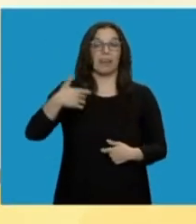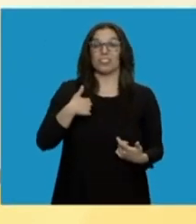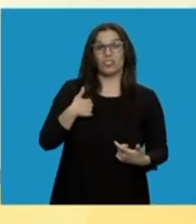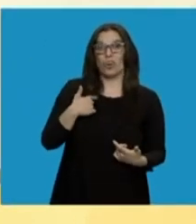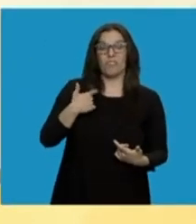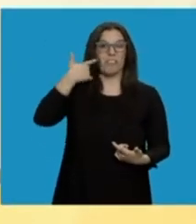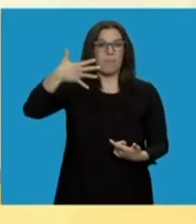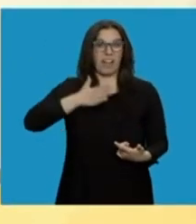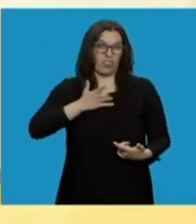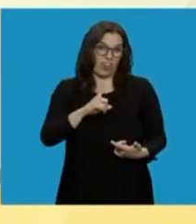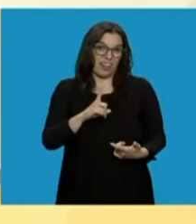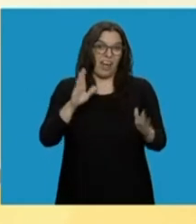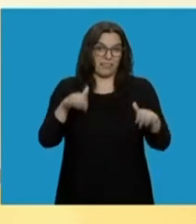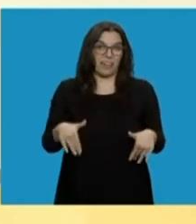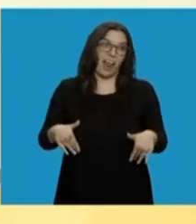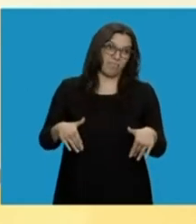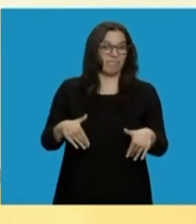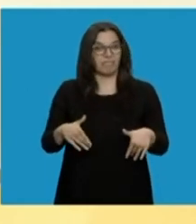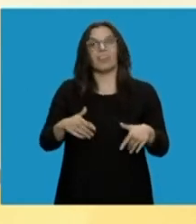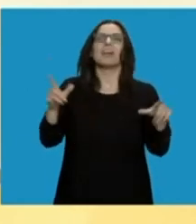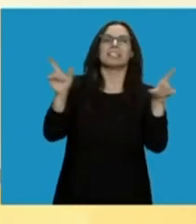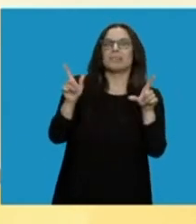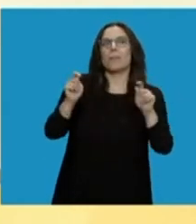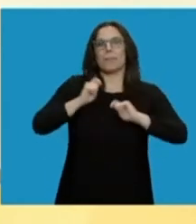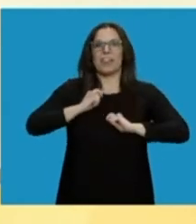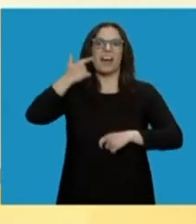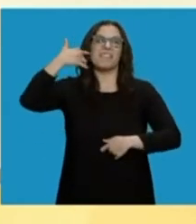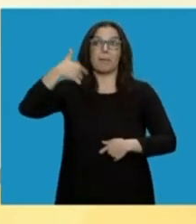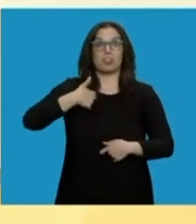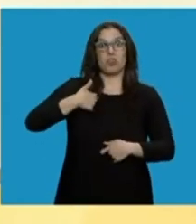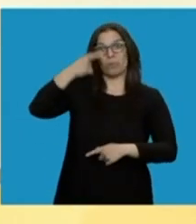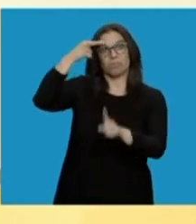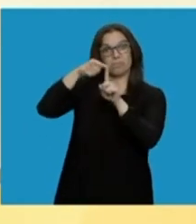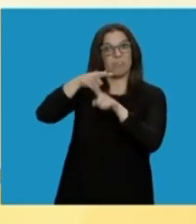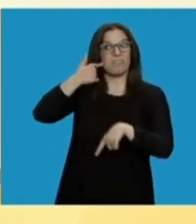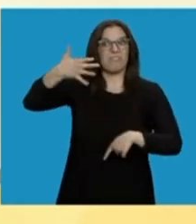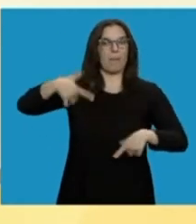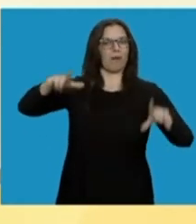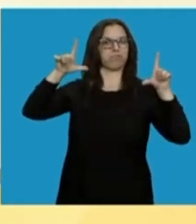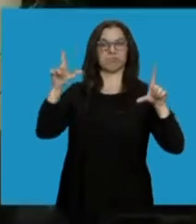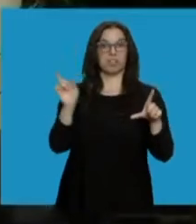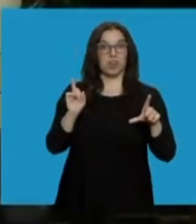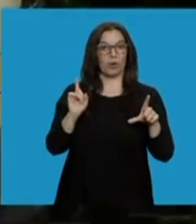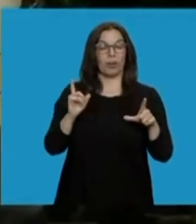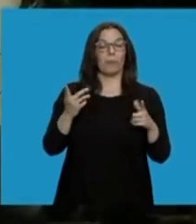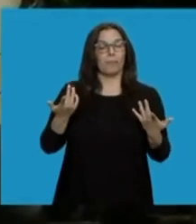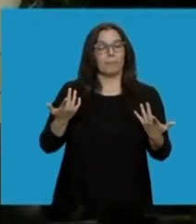ser famoso, aunque desgraciadamente la televisión me dio una fama que no perseguía. Pero es